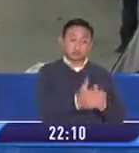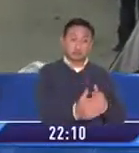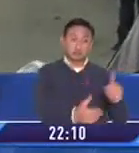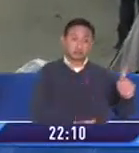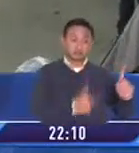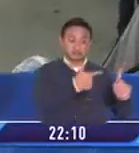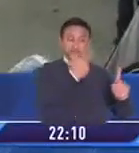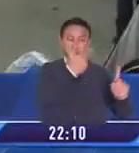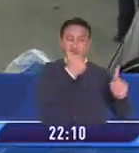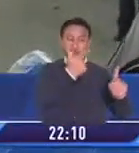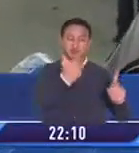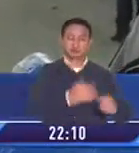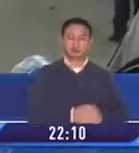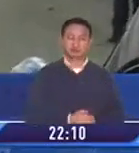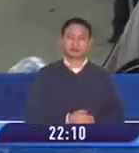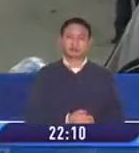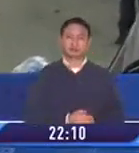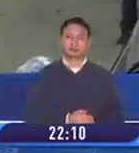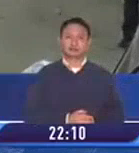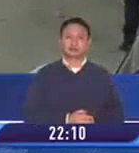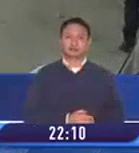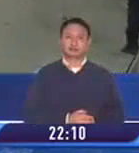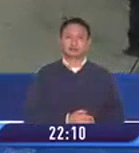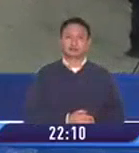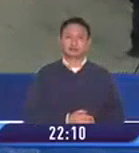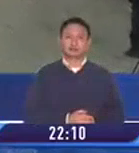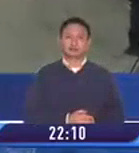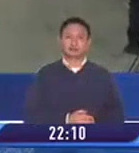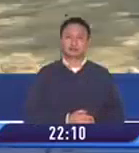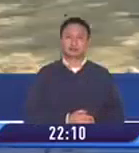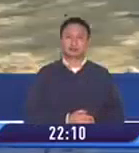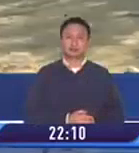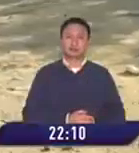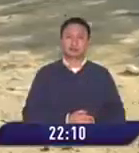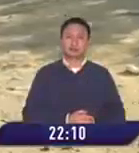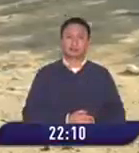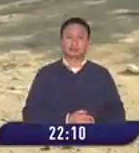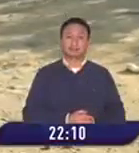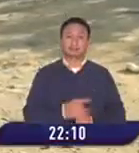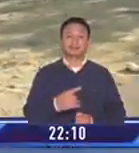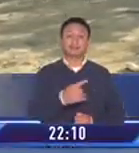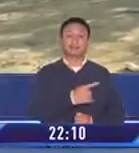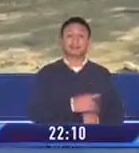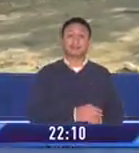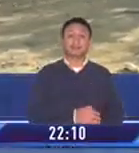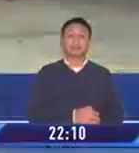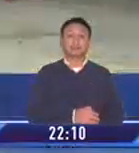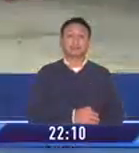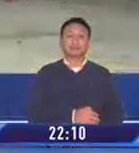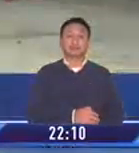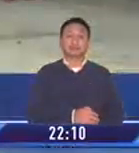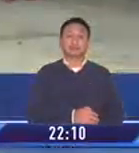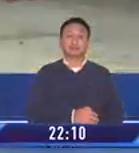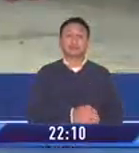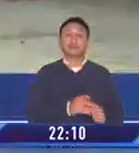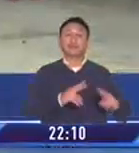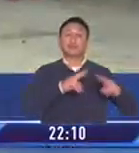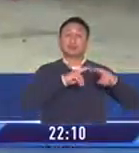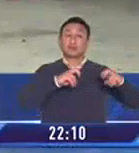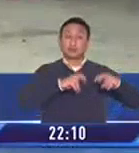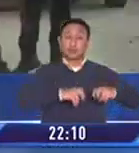domicilio, vulnerando y violentando su humanidad. El hecho ocurrió en el sector Las Acuatas. Según las